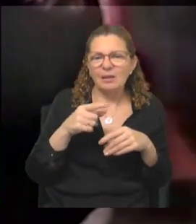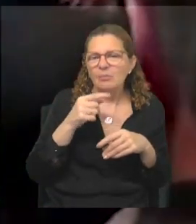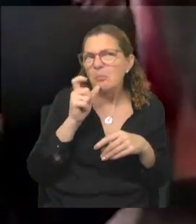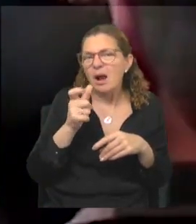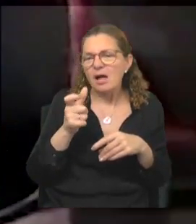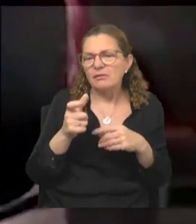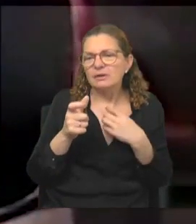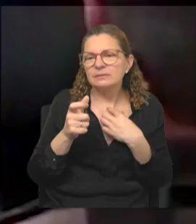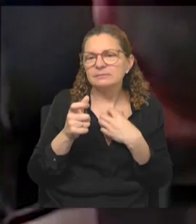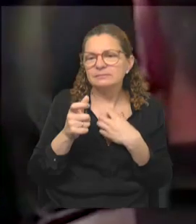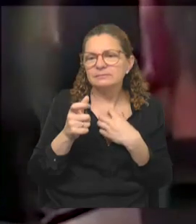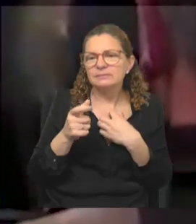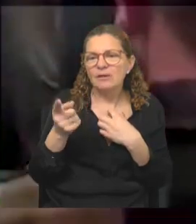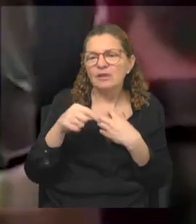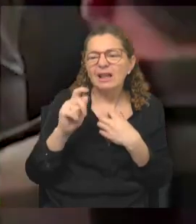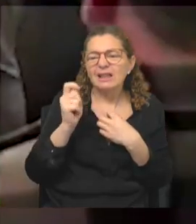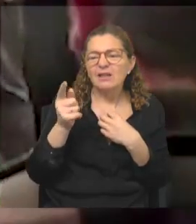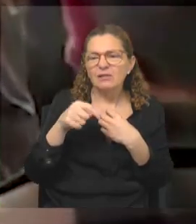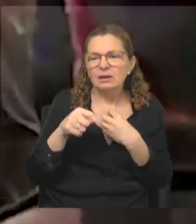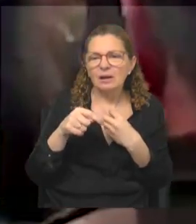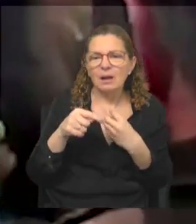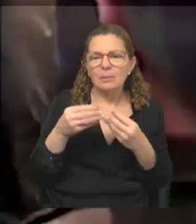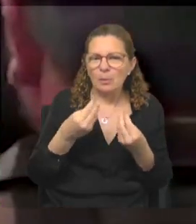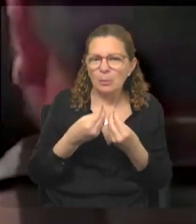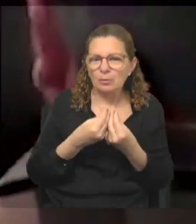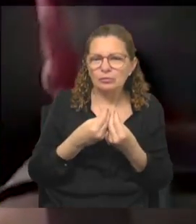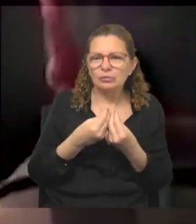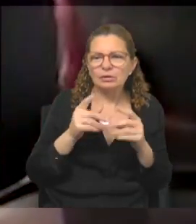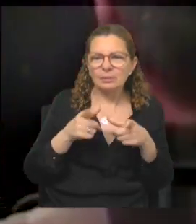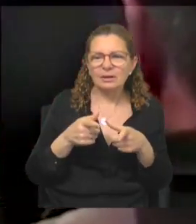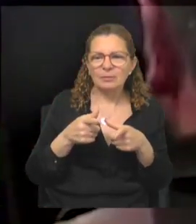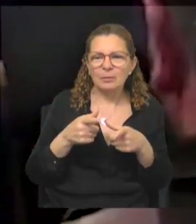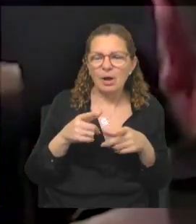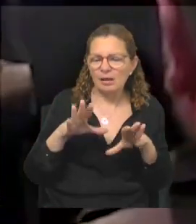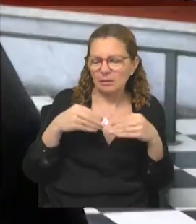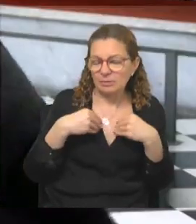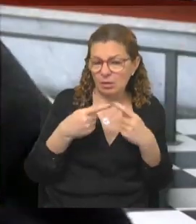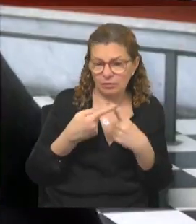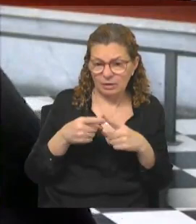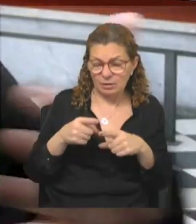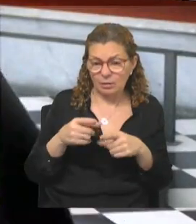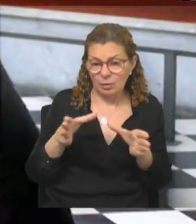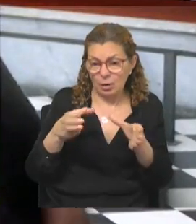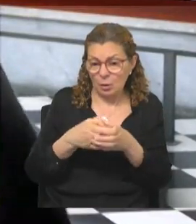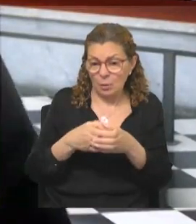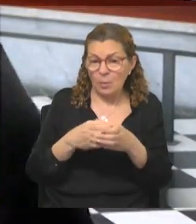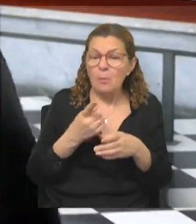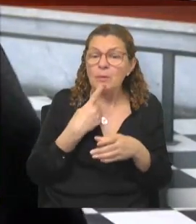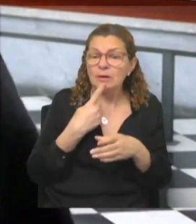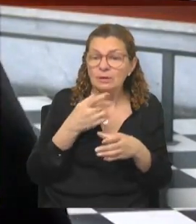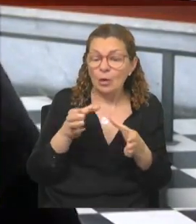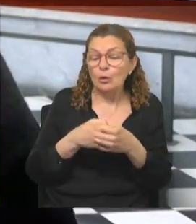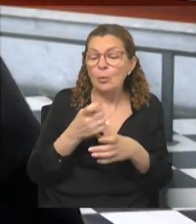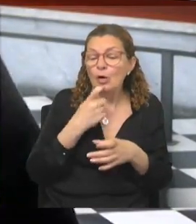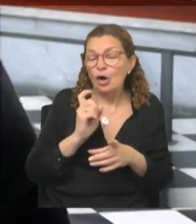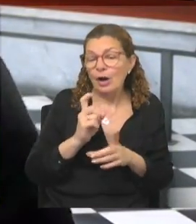comentarios vengan de quienes vengan Nosotros también hemos hem sido muy críticos en otras eh instancias con los propios políticos de nuestro partido